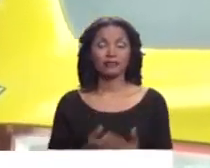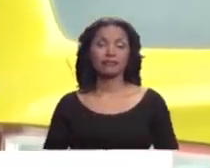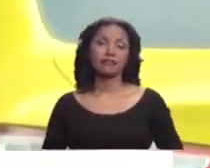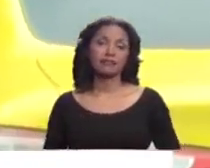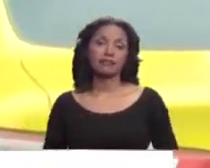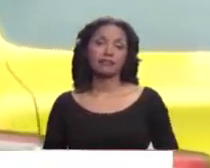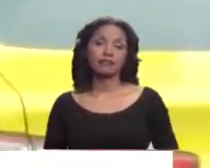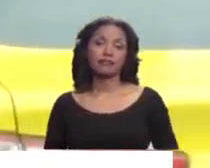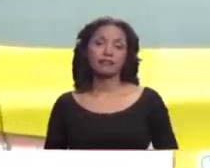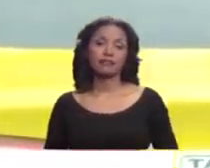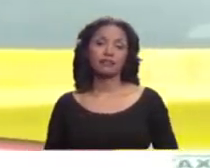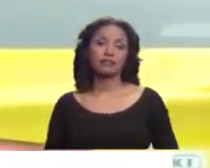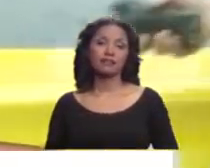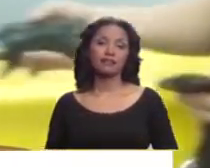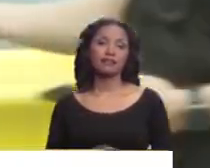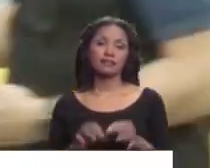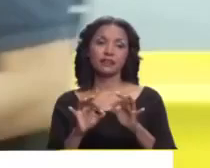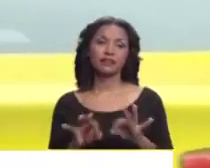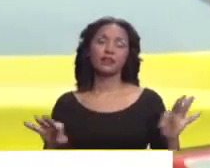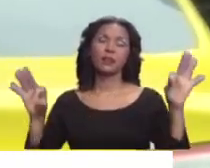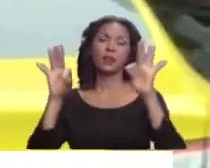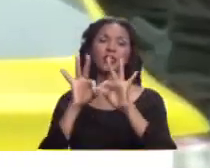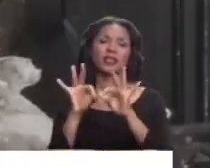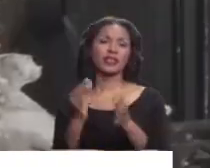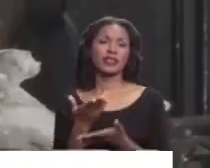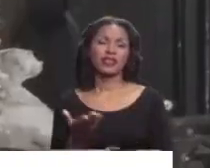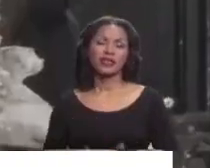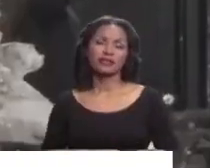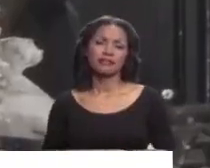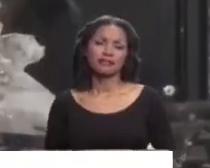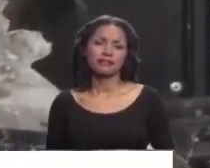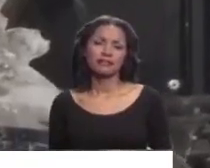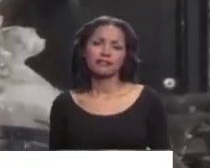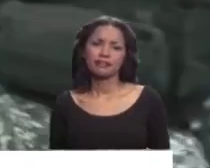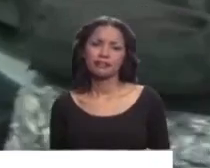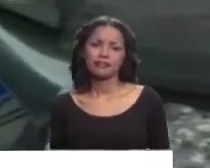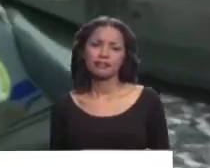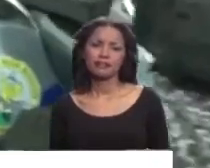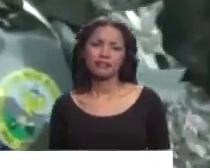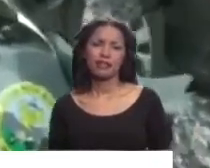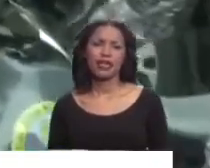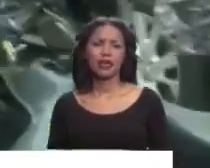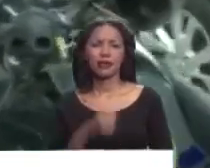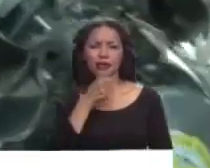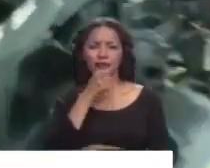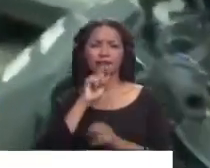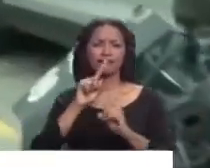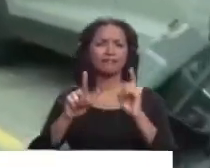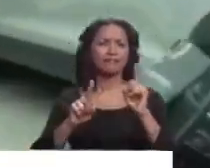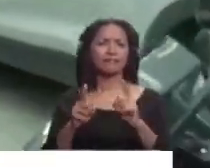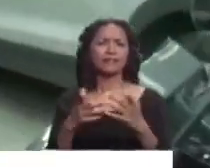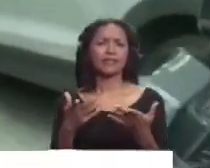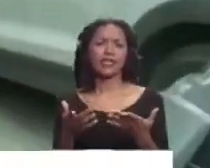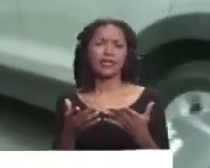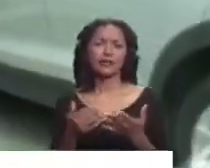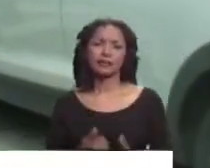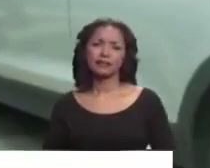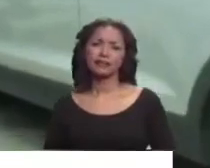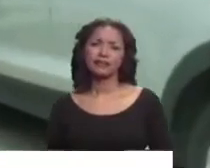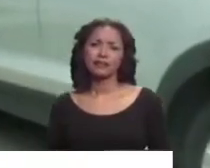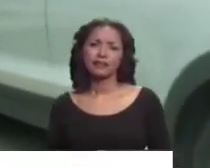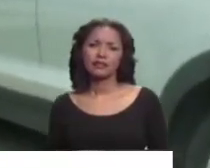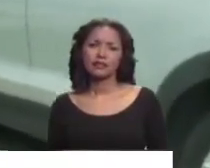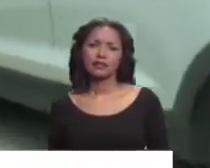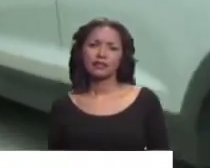Varias cosas importantes y cuestionamientos que salieron en medio de estas entrevistas que le hacíamos a las autoridades, y el sistema de seguridad del banco se pudo